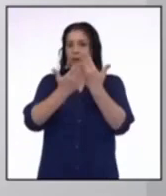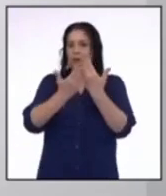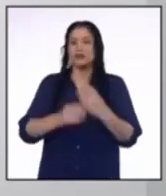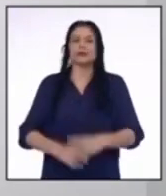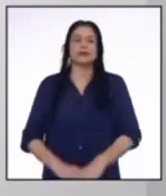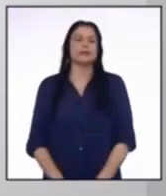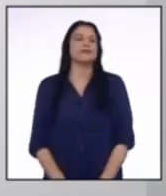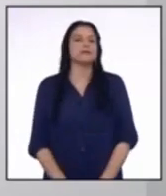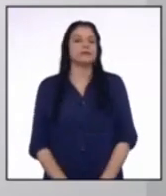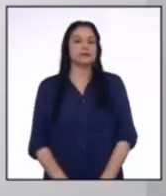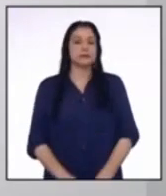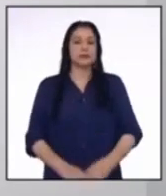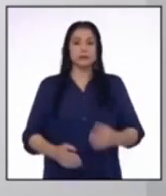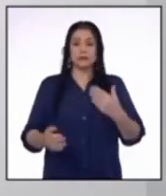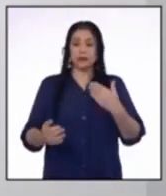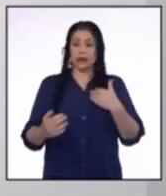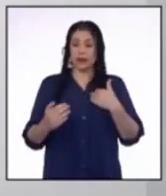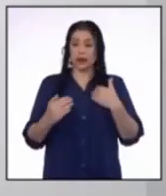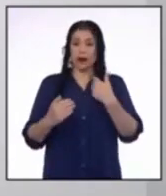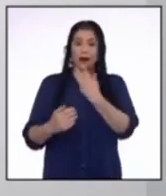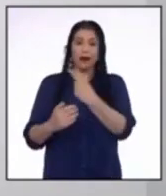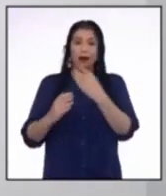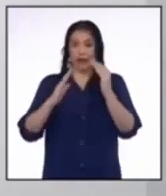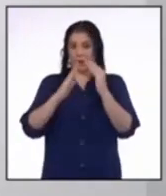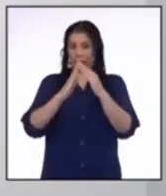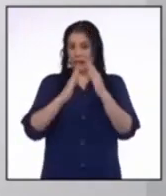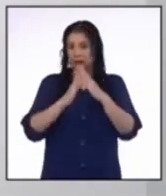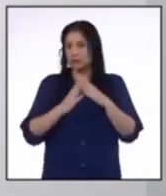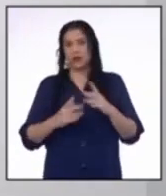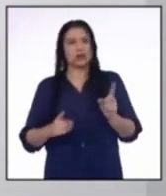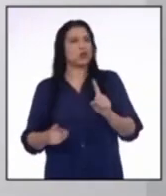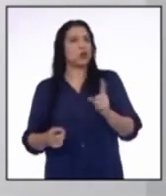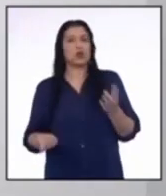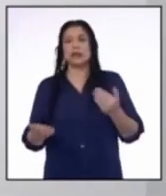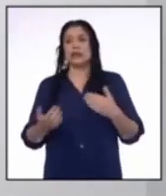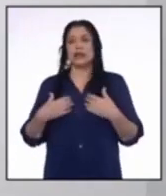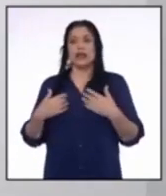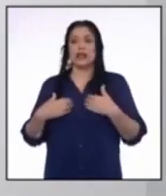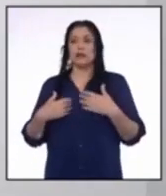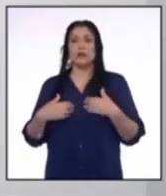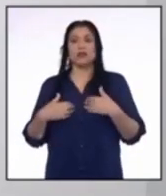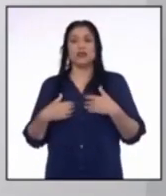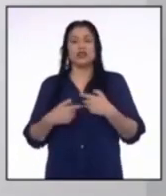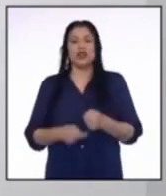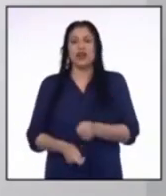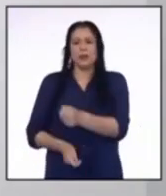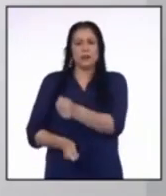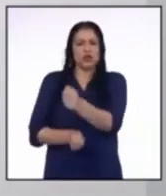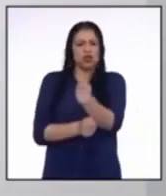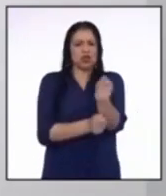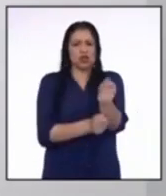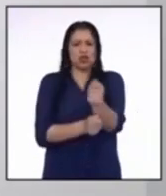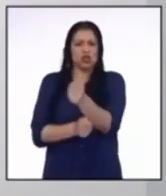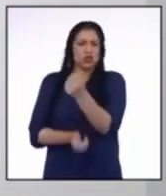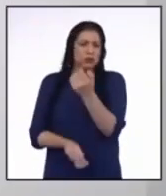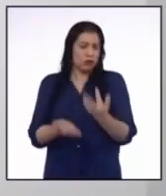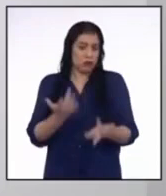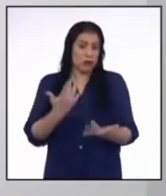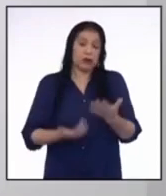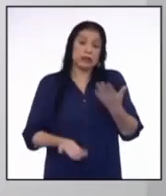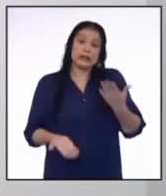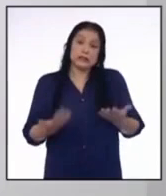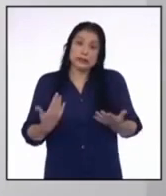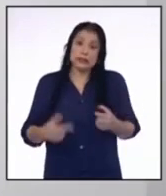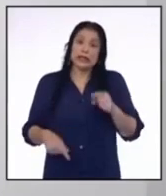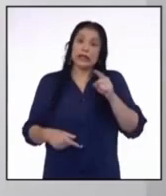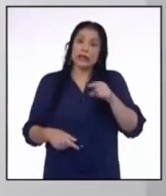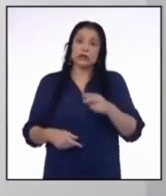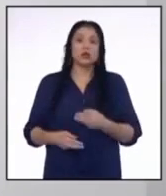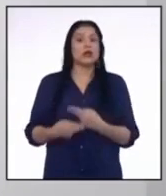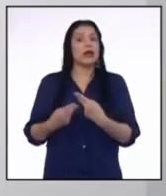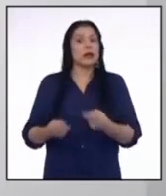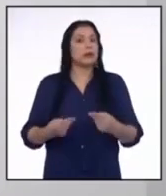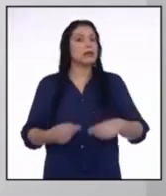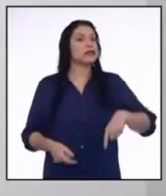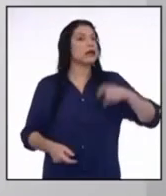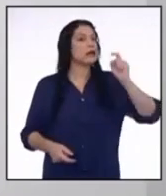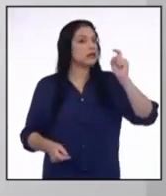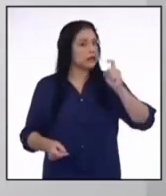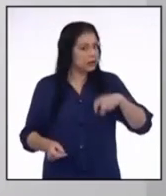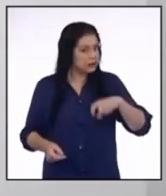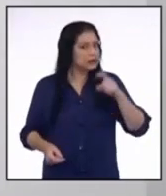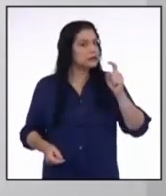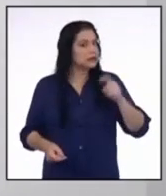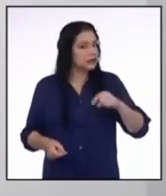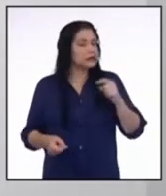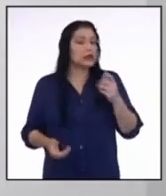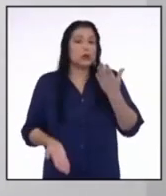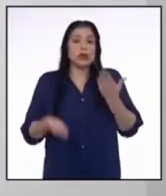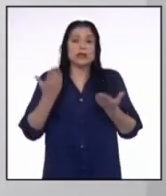propuesta. En nuestras casas normalmente no tenemos extintores, a pesar de ser una herramienta necesaria